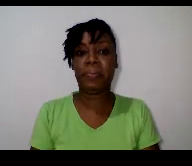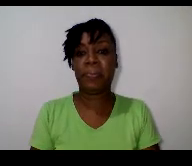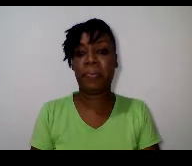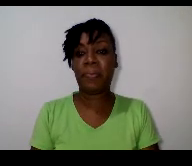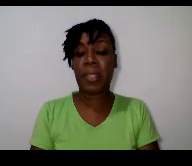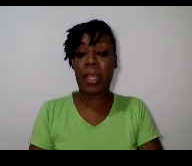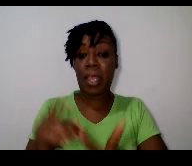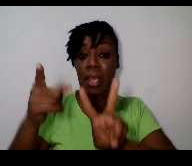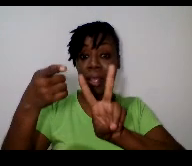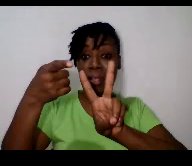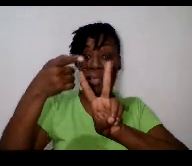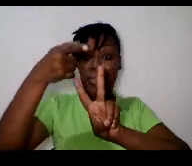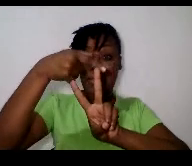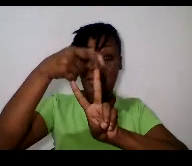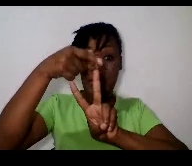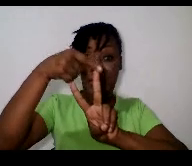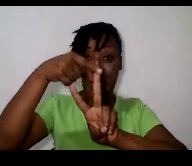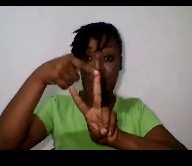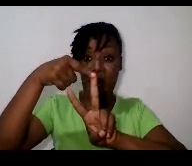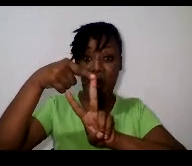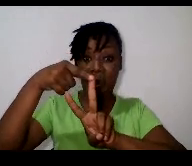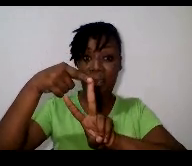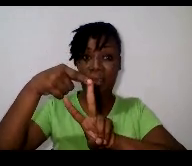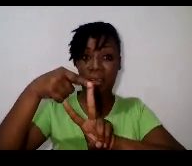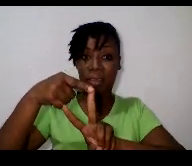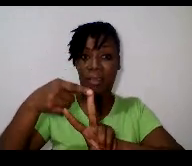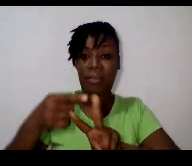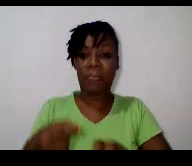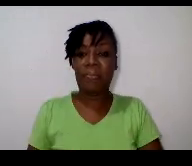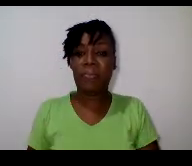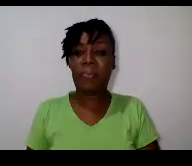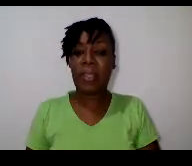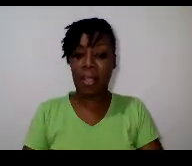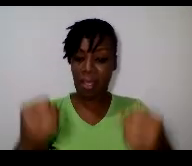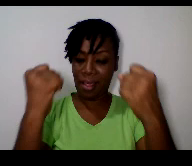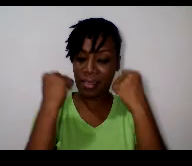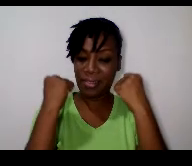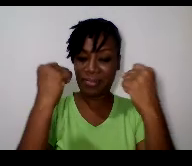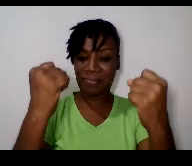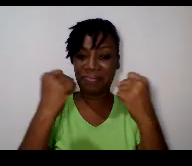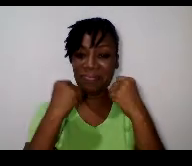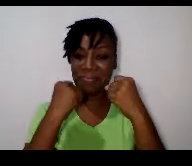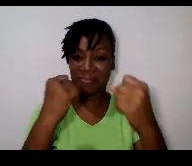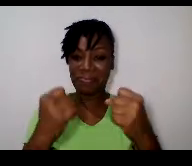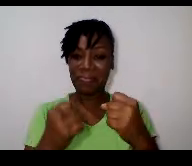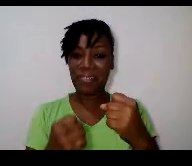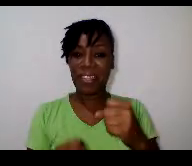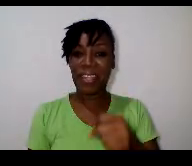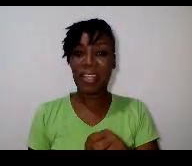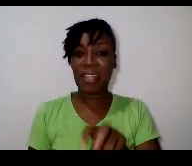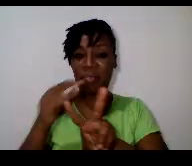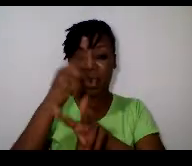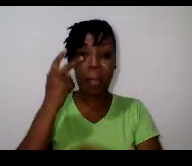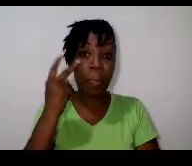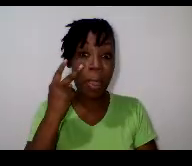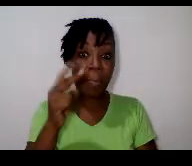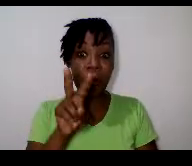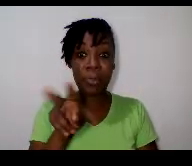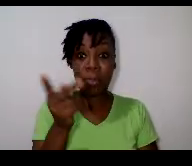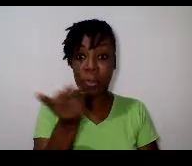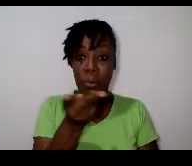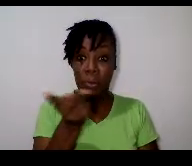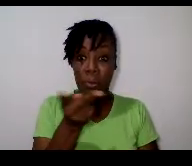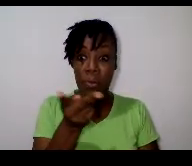La segunda pata de esta mesa es la actividad física. Esto que ven aquí son dos cerebros, el de la izquierda, el que tiene colorcitos verdes,